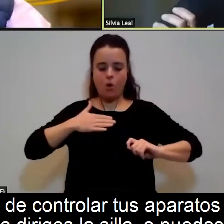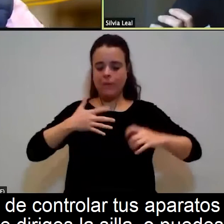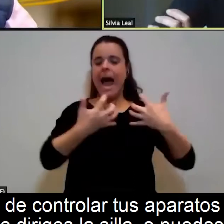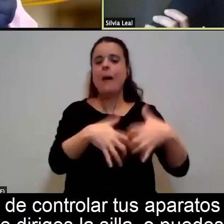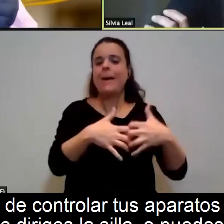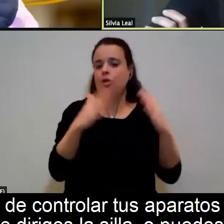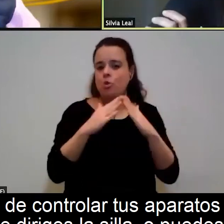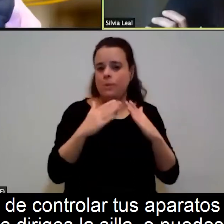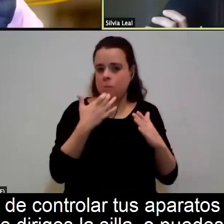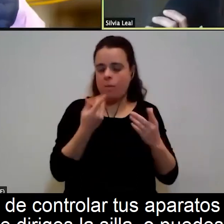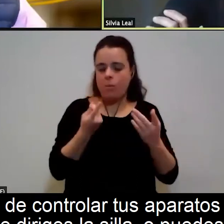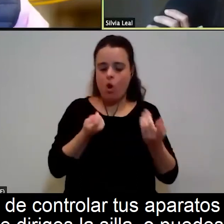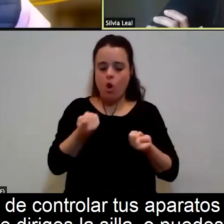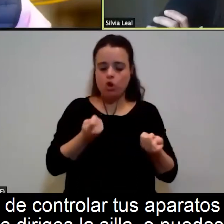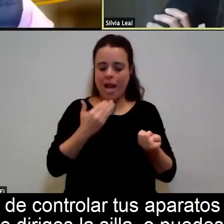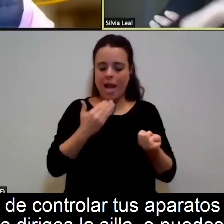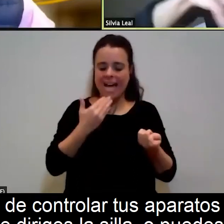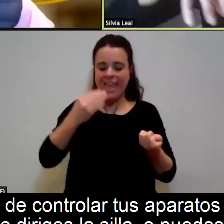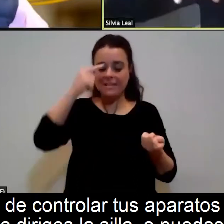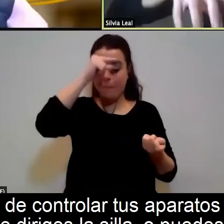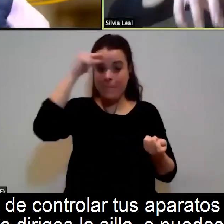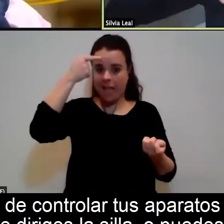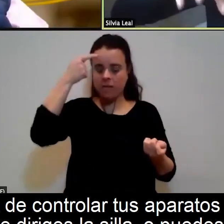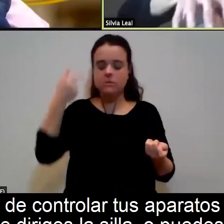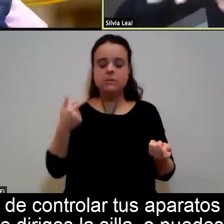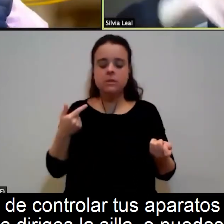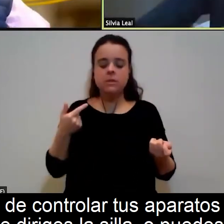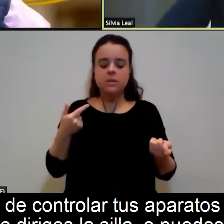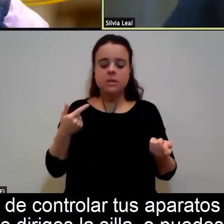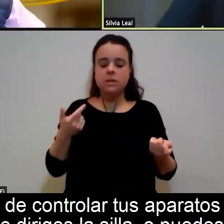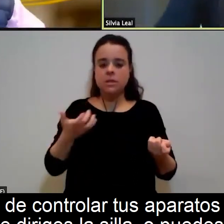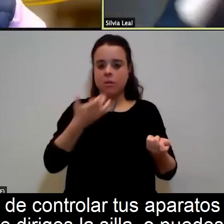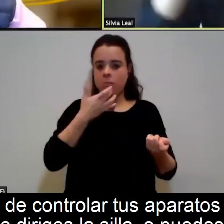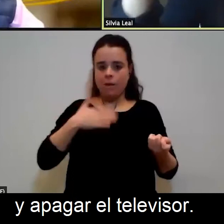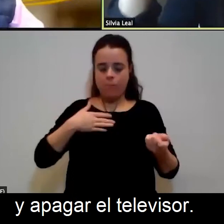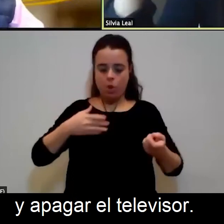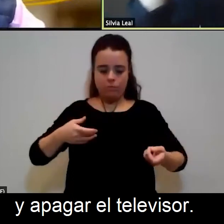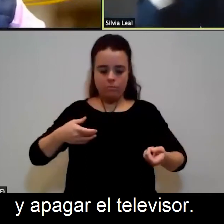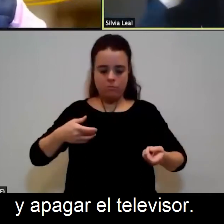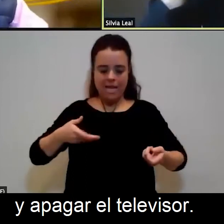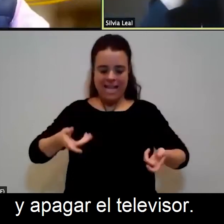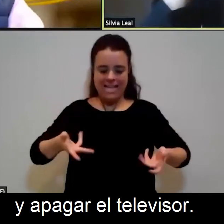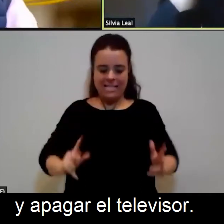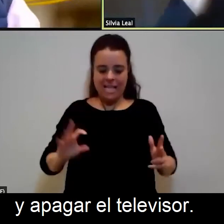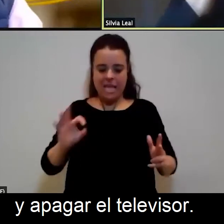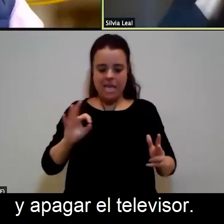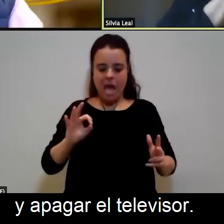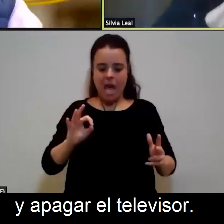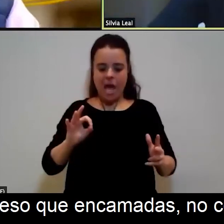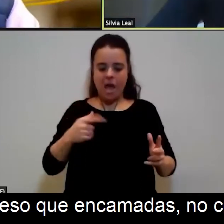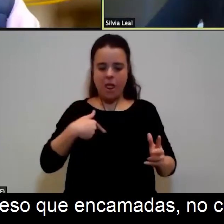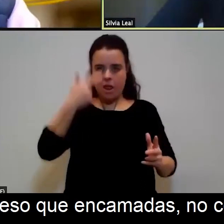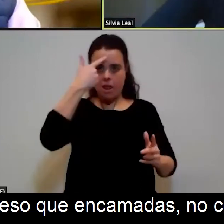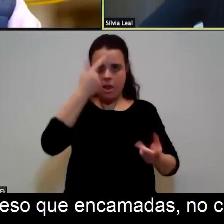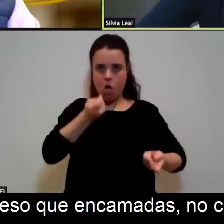ejemplo, con la mente, porque tú diriges, en este caso, pues diriges la silla o puedes encender y apagar el